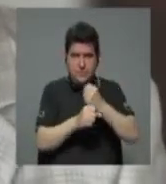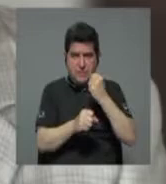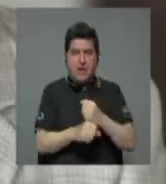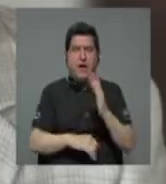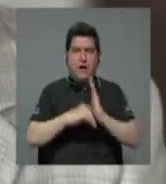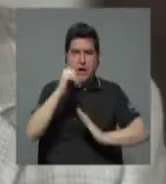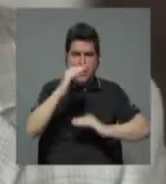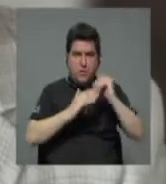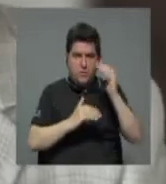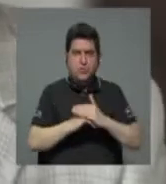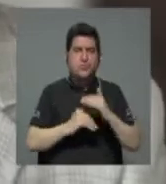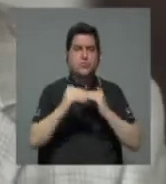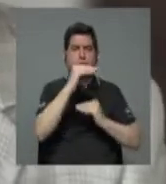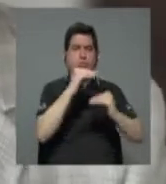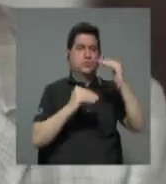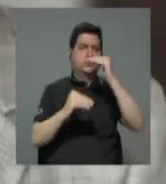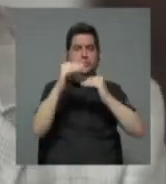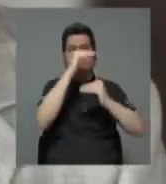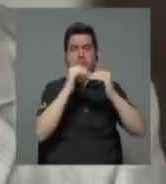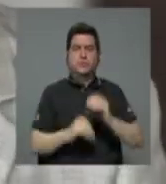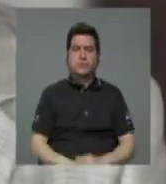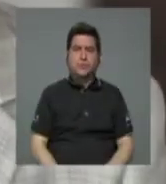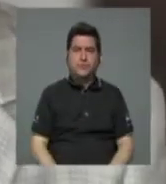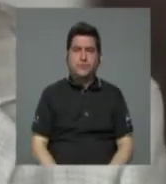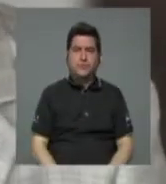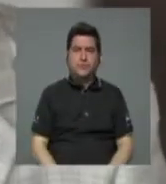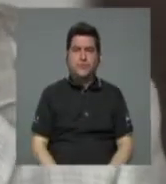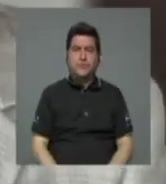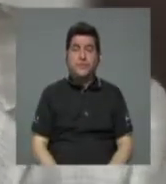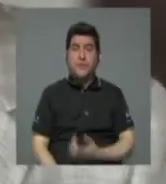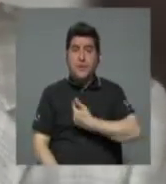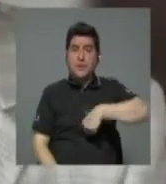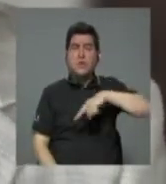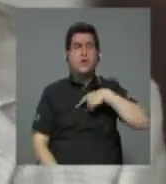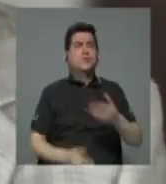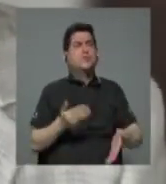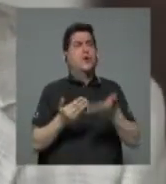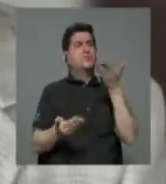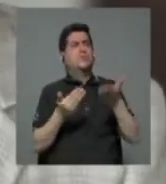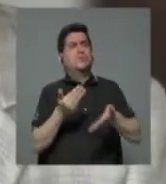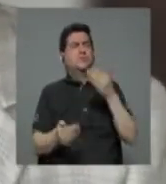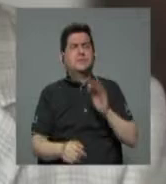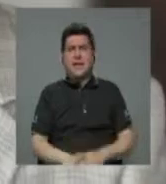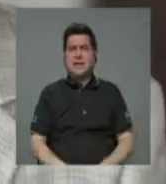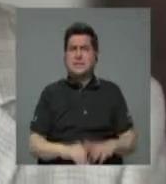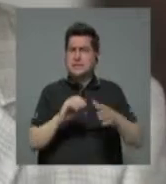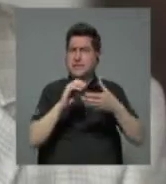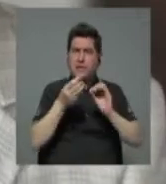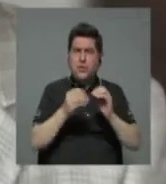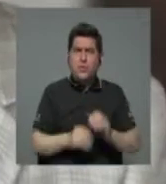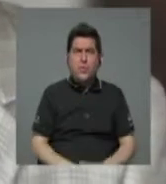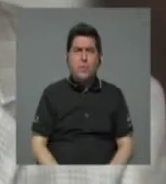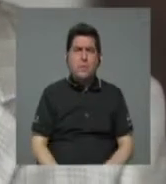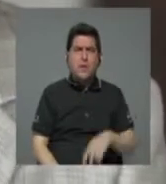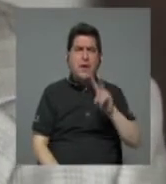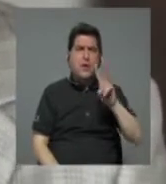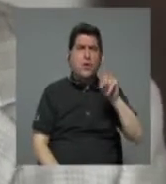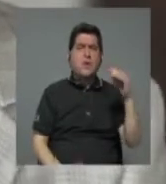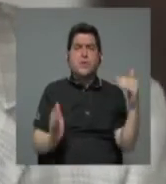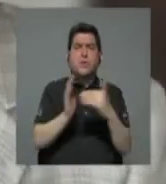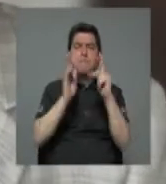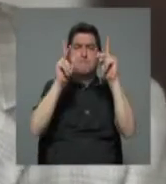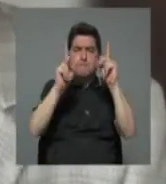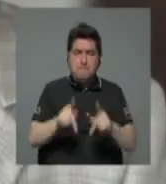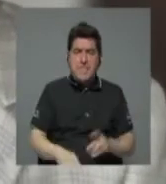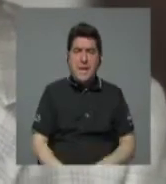la construcción de edificios. Entonces, en total, pues estamos llegando prácticamente a una cifra de cerca de 21.000 personas